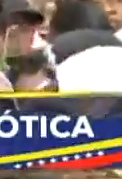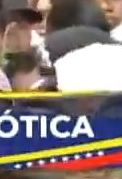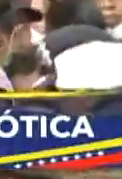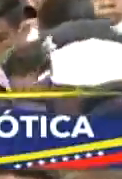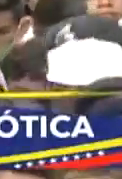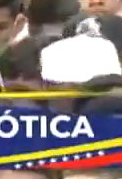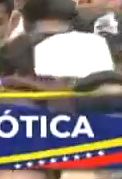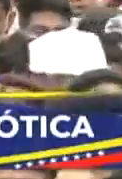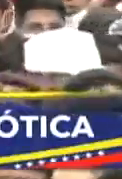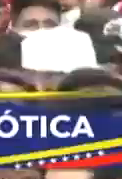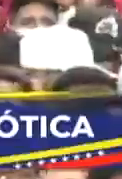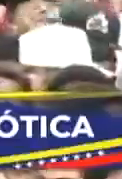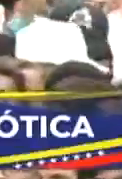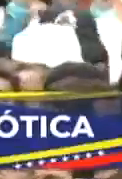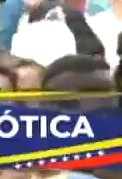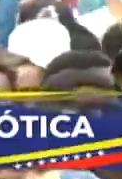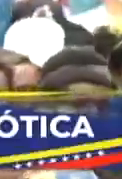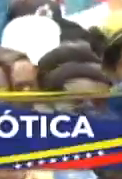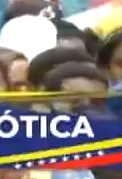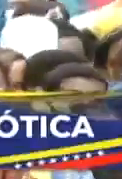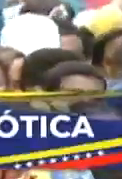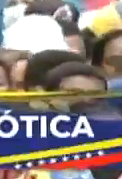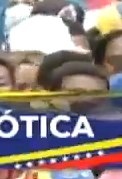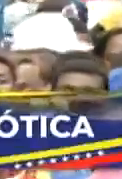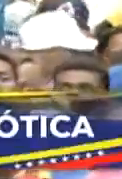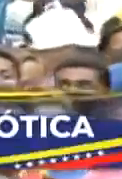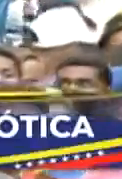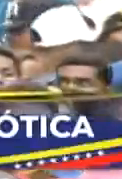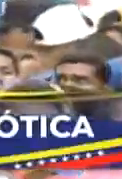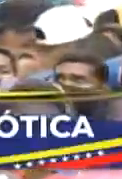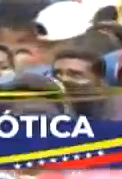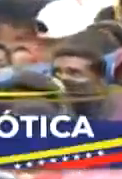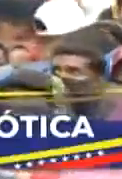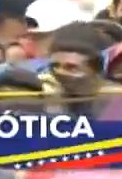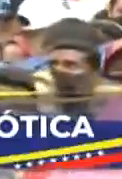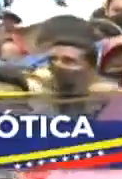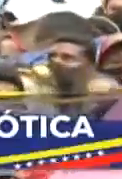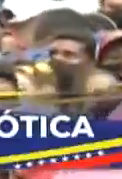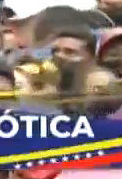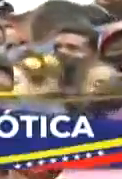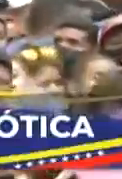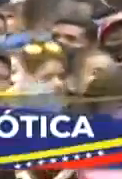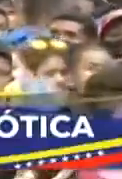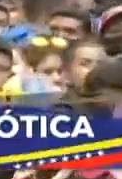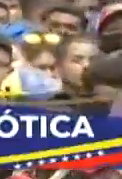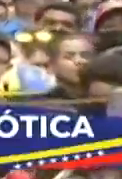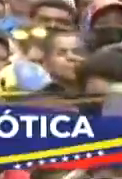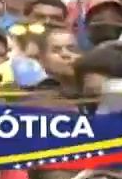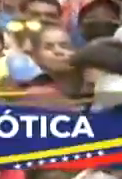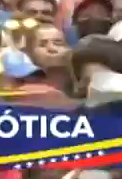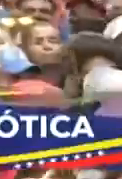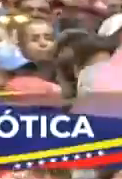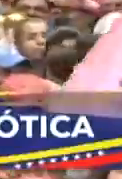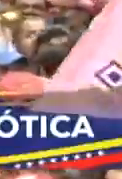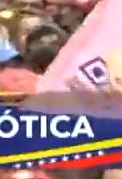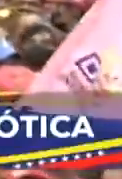al conductor de victorias incansables, nuestro presidente Nicolás Maduro.